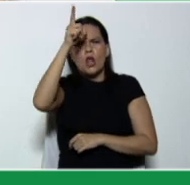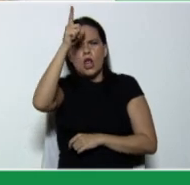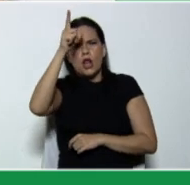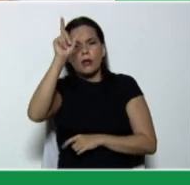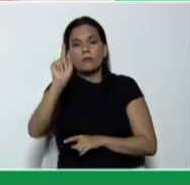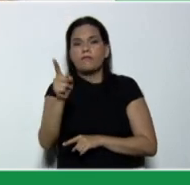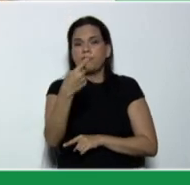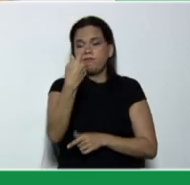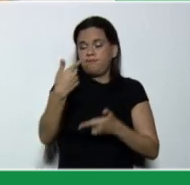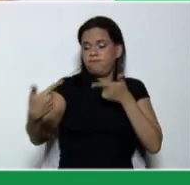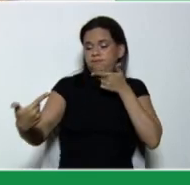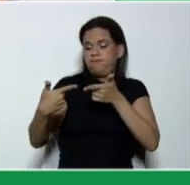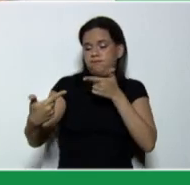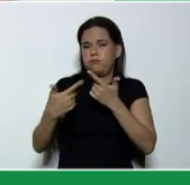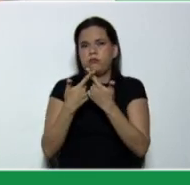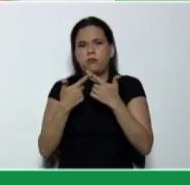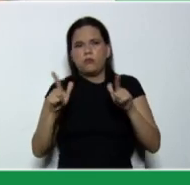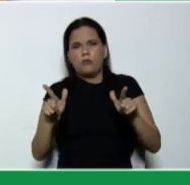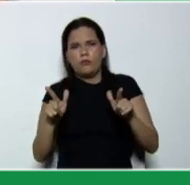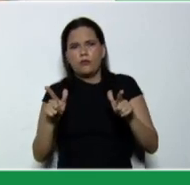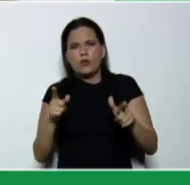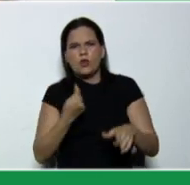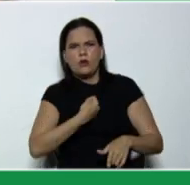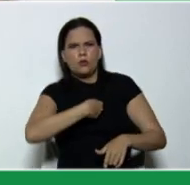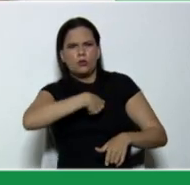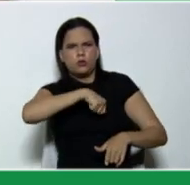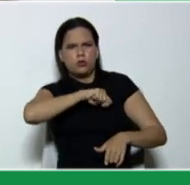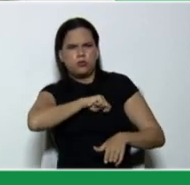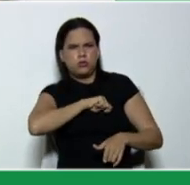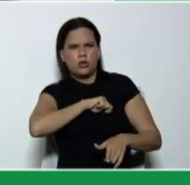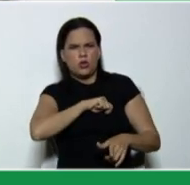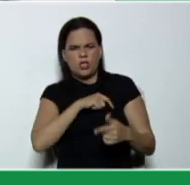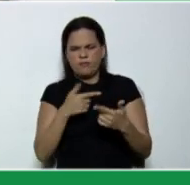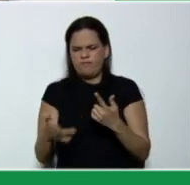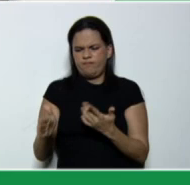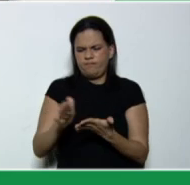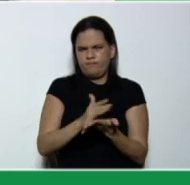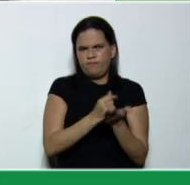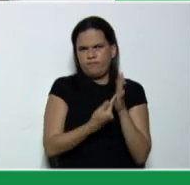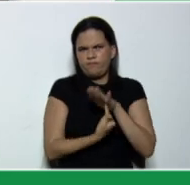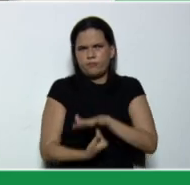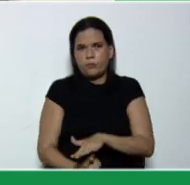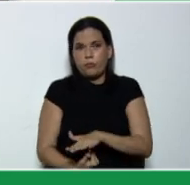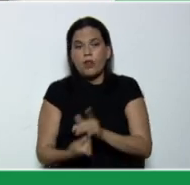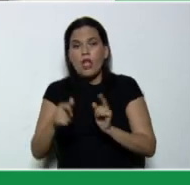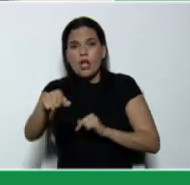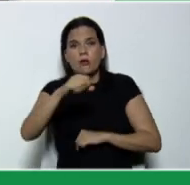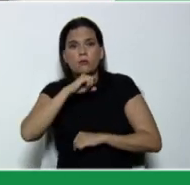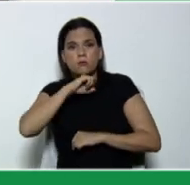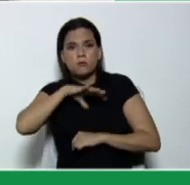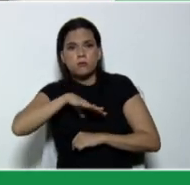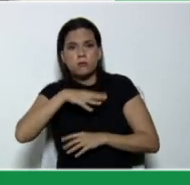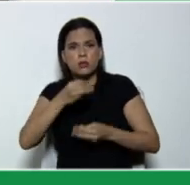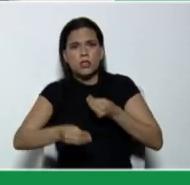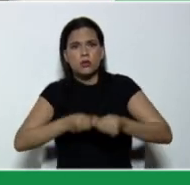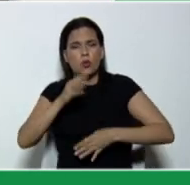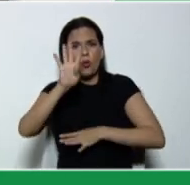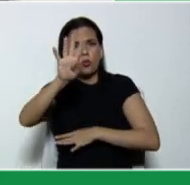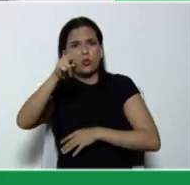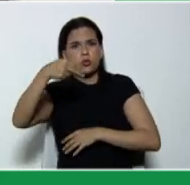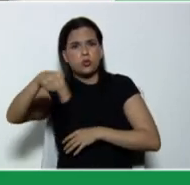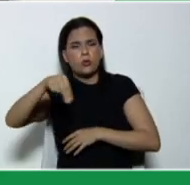independentista en nuestro país contra el dominio de los colonizadores españoles. Este evento histórico ocurrió el 4